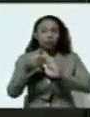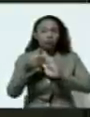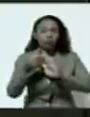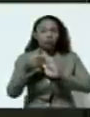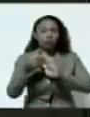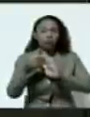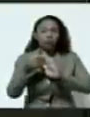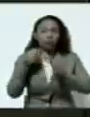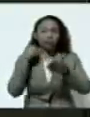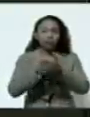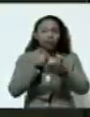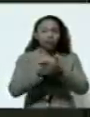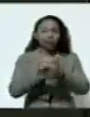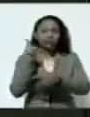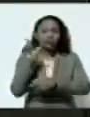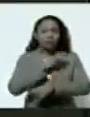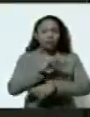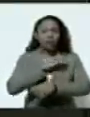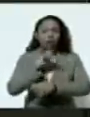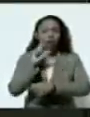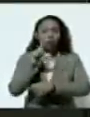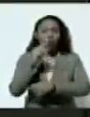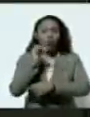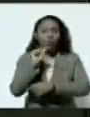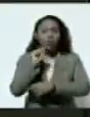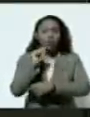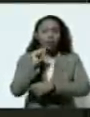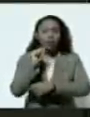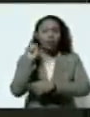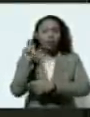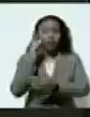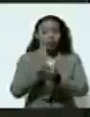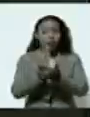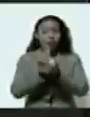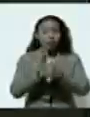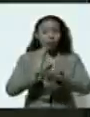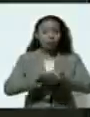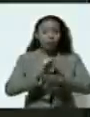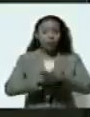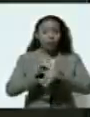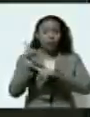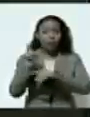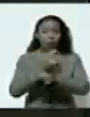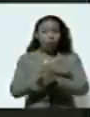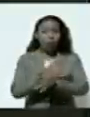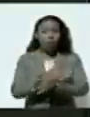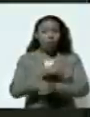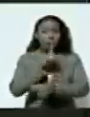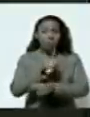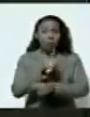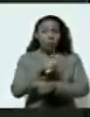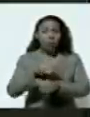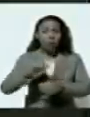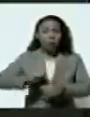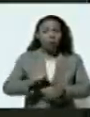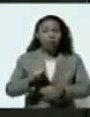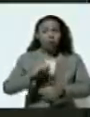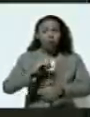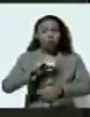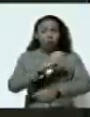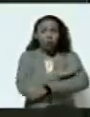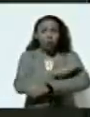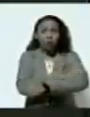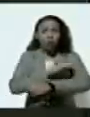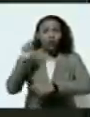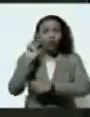el desempeño de esta señora Luisa Ortega Díaz. Y es lo que pasa siempre en esta jugada macabra de la derecha venezolana,